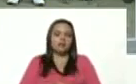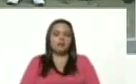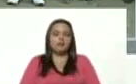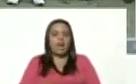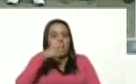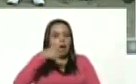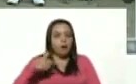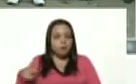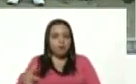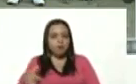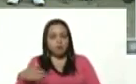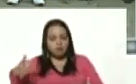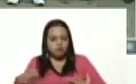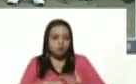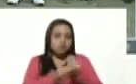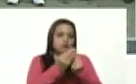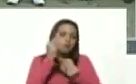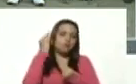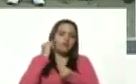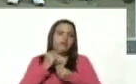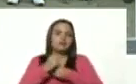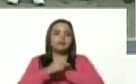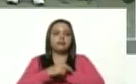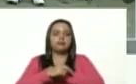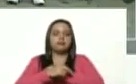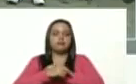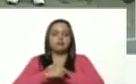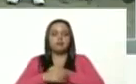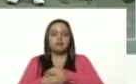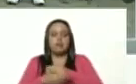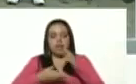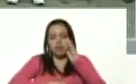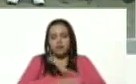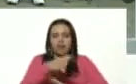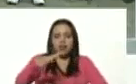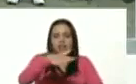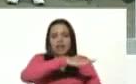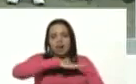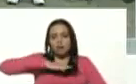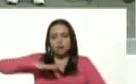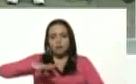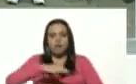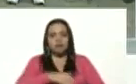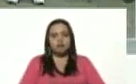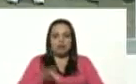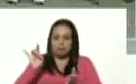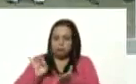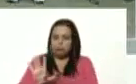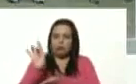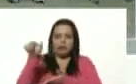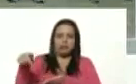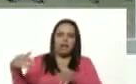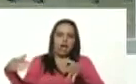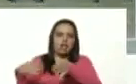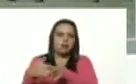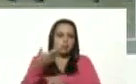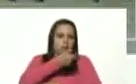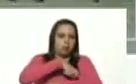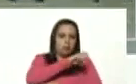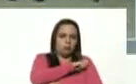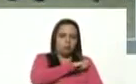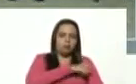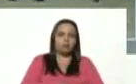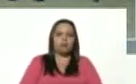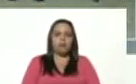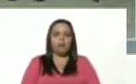pueblo que fue con Bolívar al campo inmortal y echó de aquí a las tropas colonialistas,